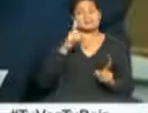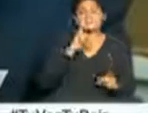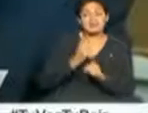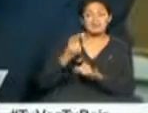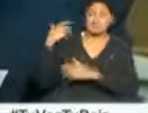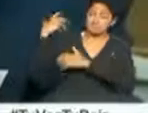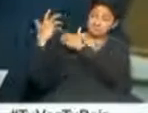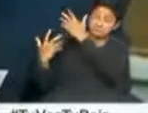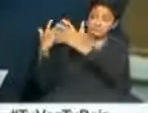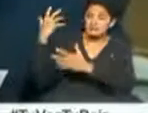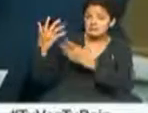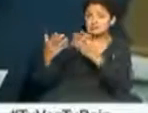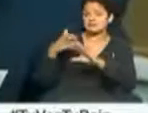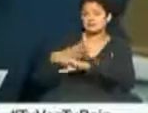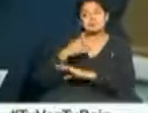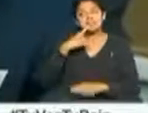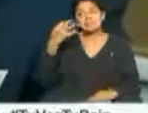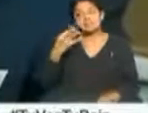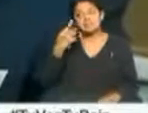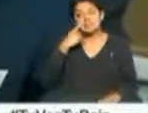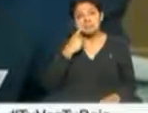fuerte y la verdad prevalecerá.